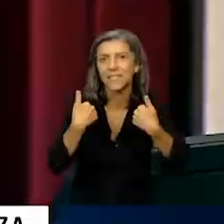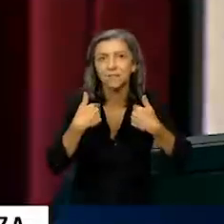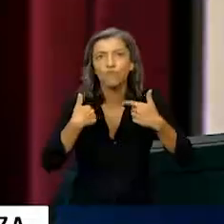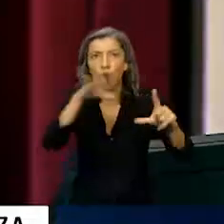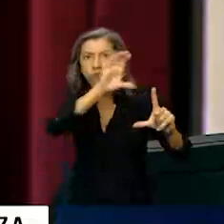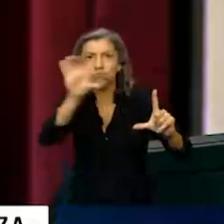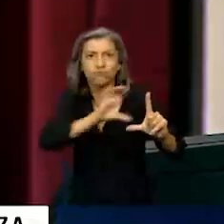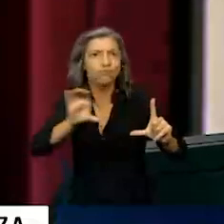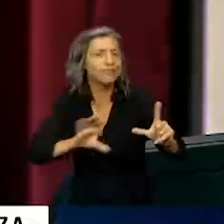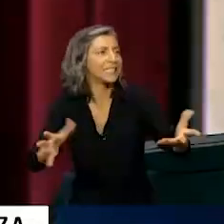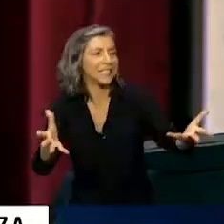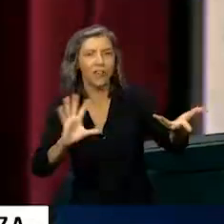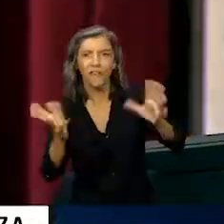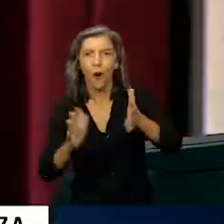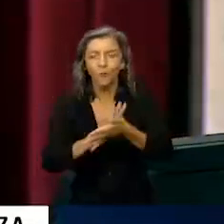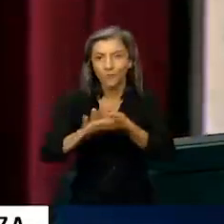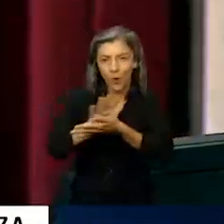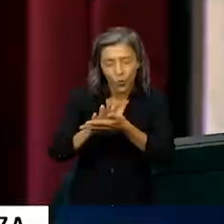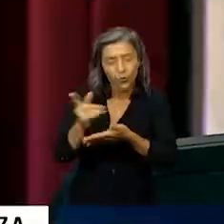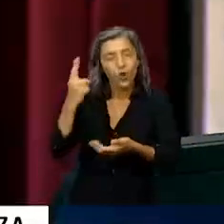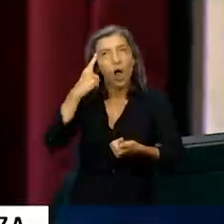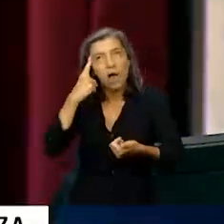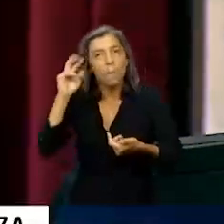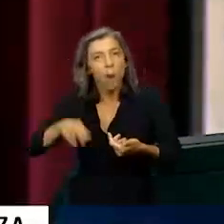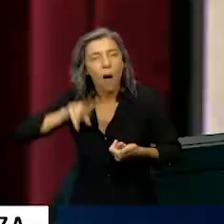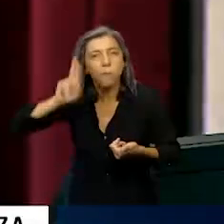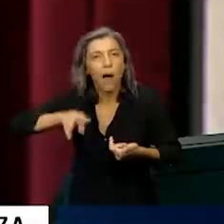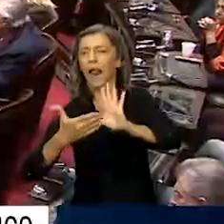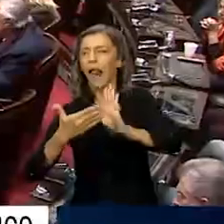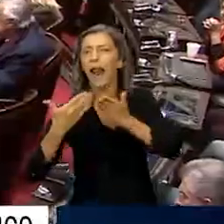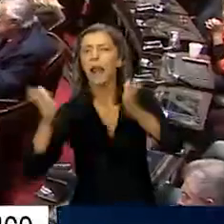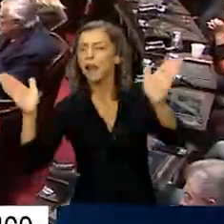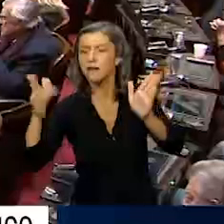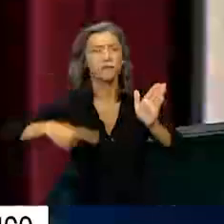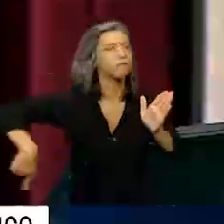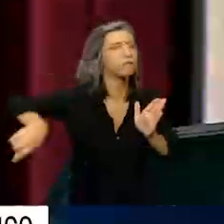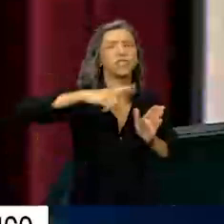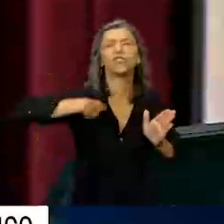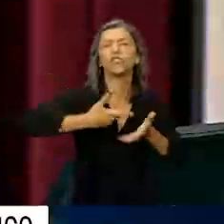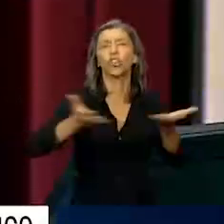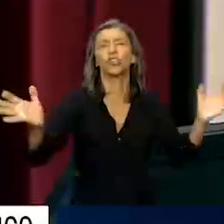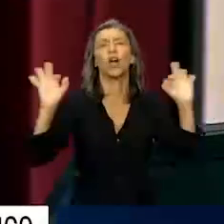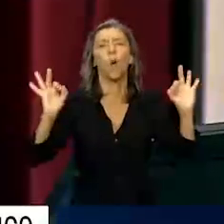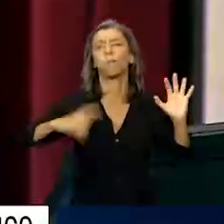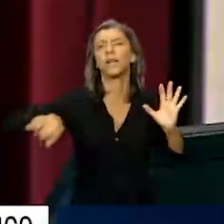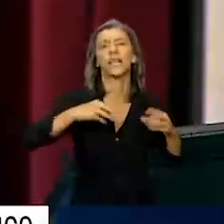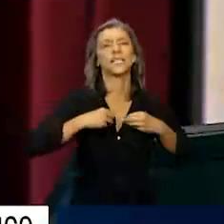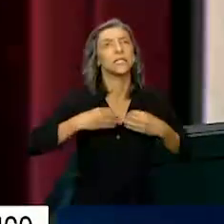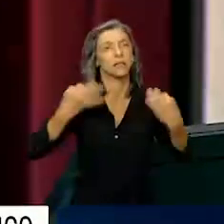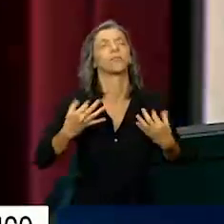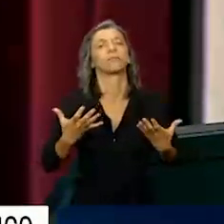mundo que nos haya tocado vivir, esta Cámara siguiese funcionando. Soy consciente que tengo una